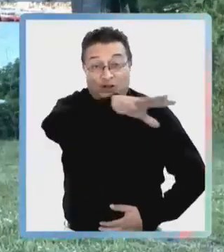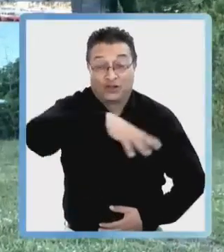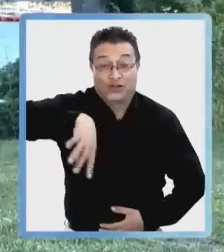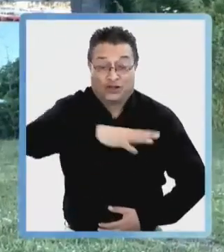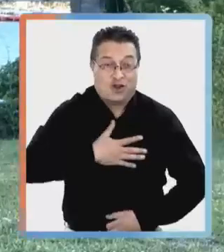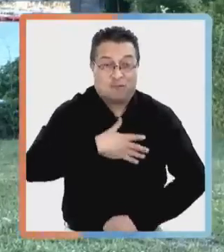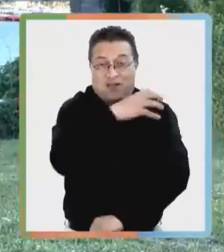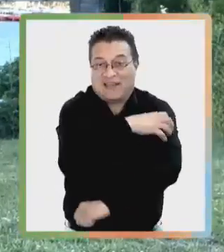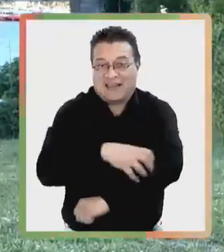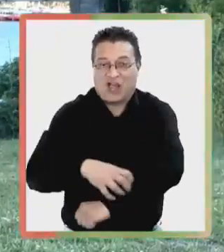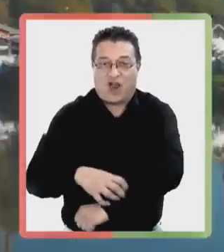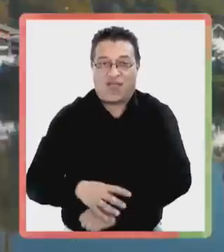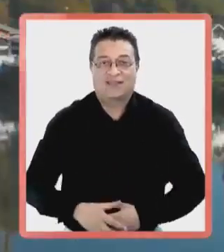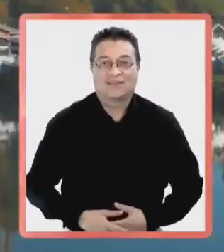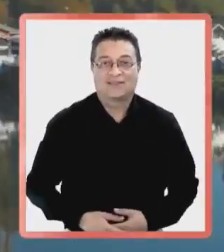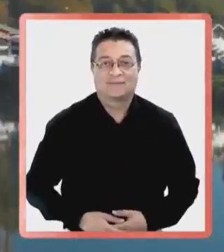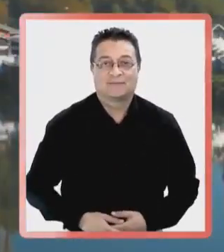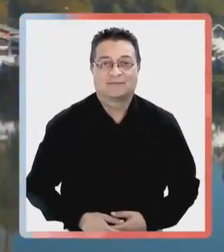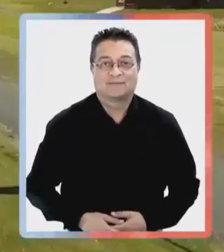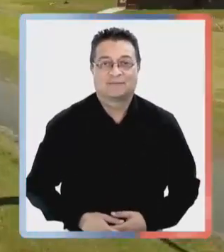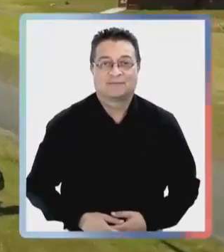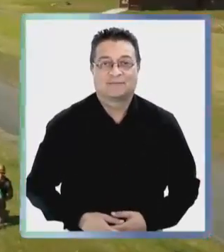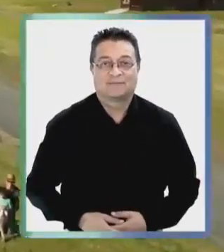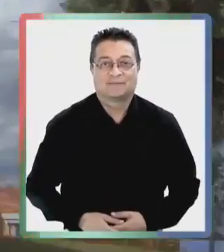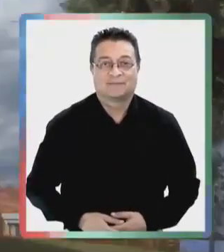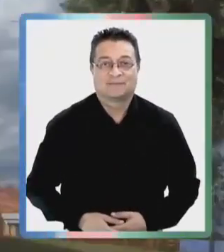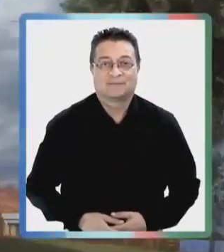Somos las regiones.